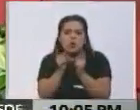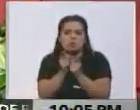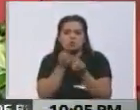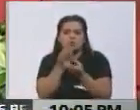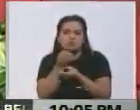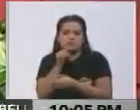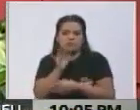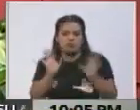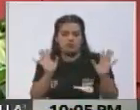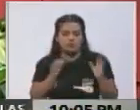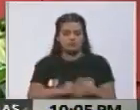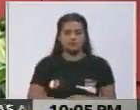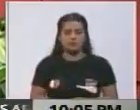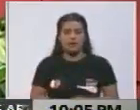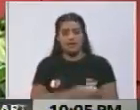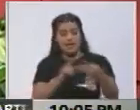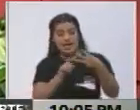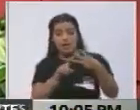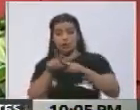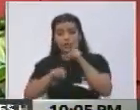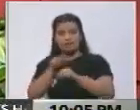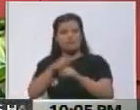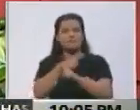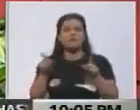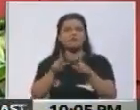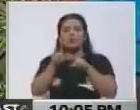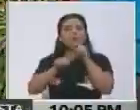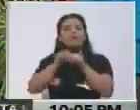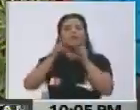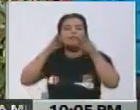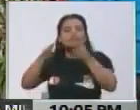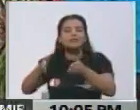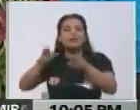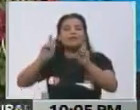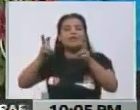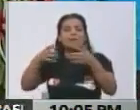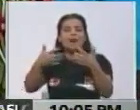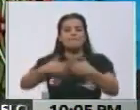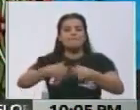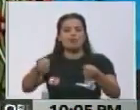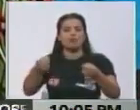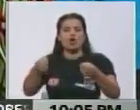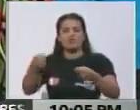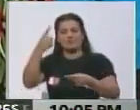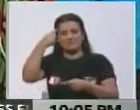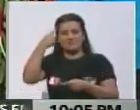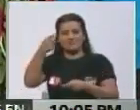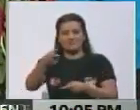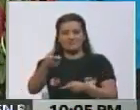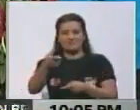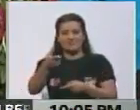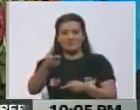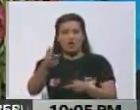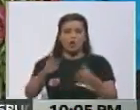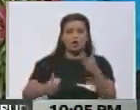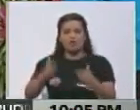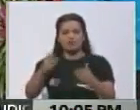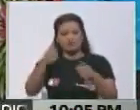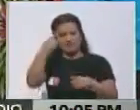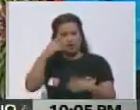motores. ¿Cómo que llaman los? Los motorcitos. Los motorcitos, sí. Los robots. Los